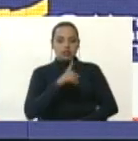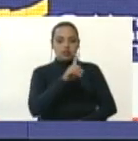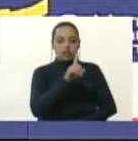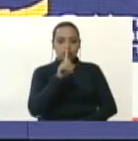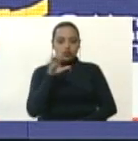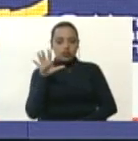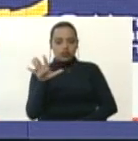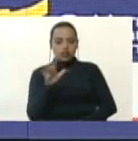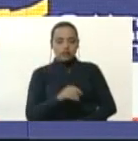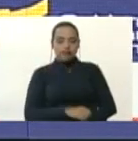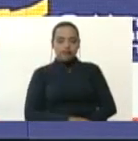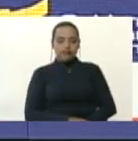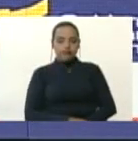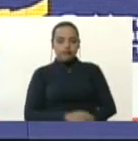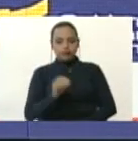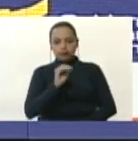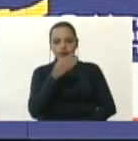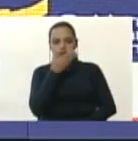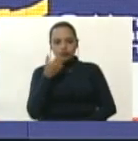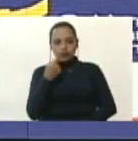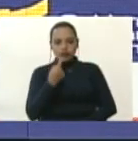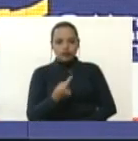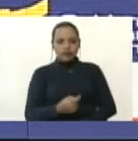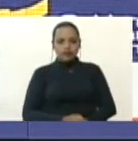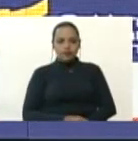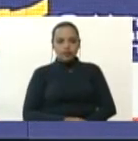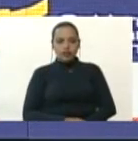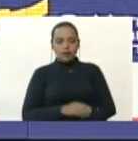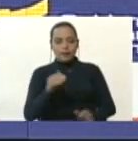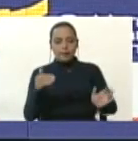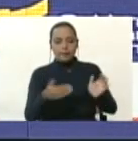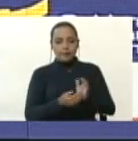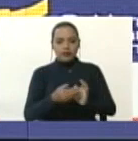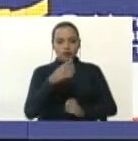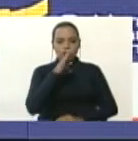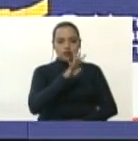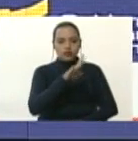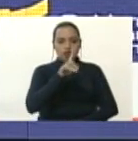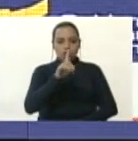1.414.968.115. O mejor dicho, de esta forma,